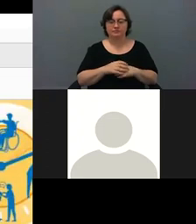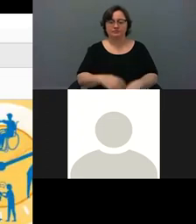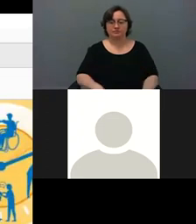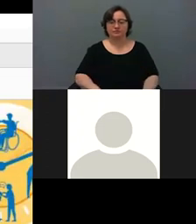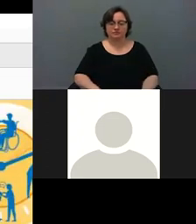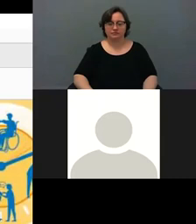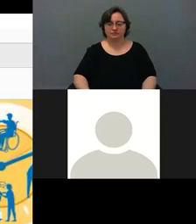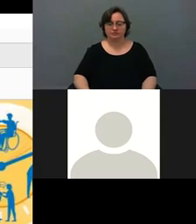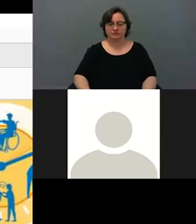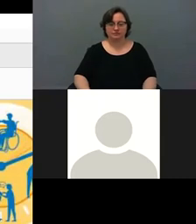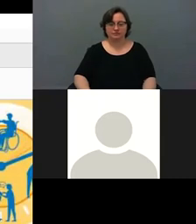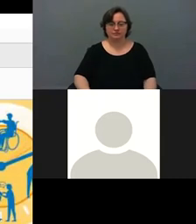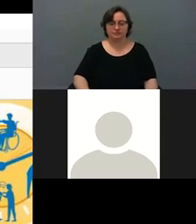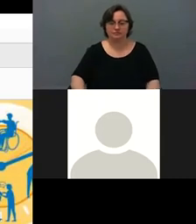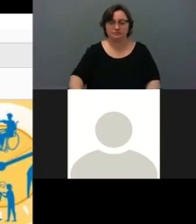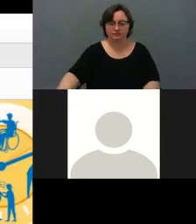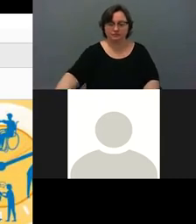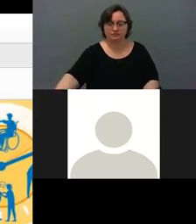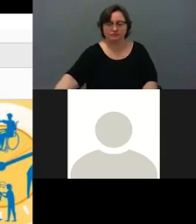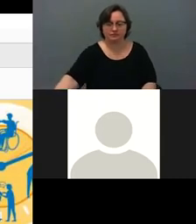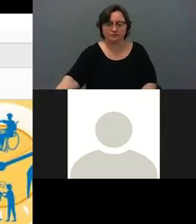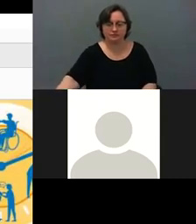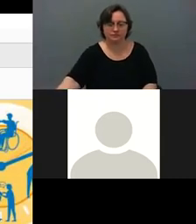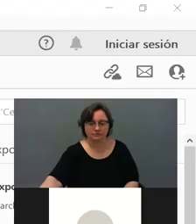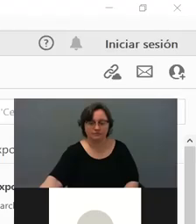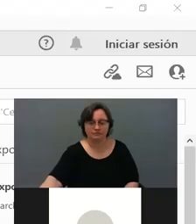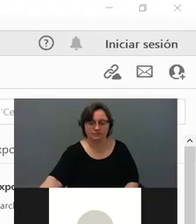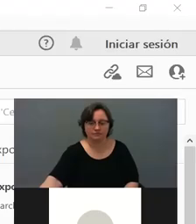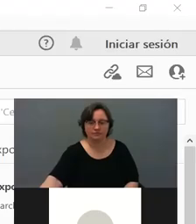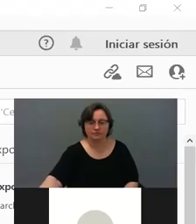Soy aquí, tengo 27 años.